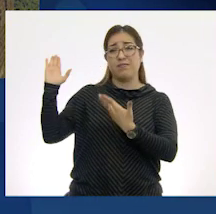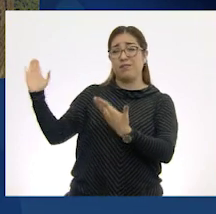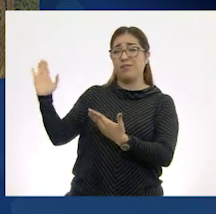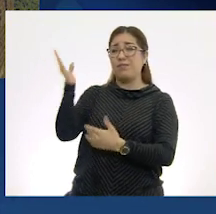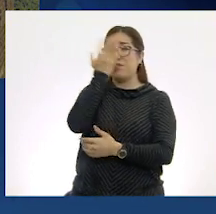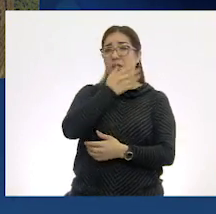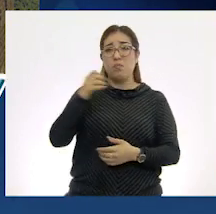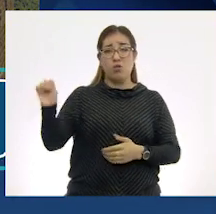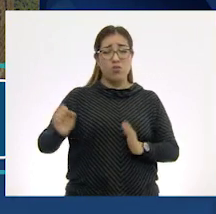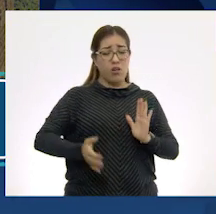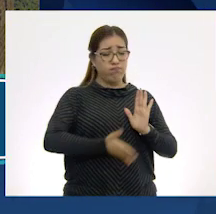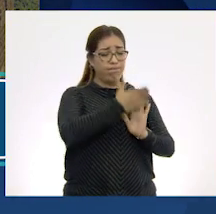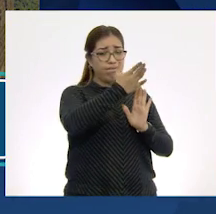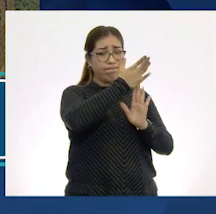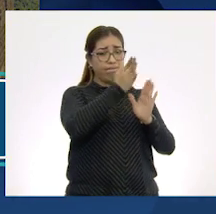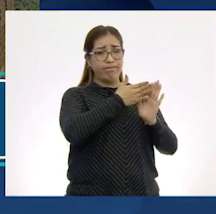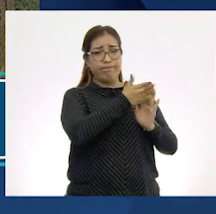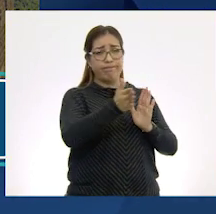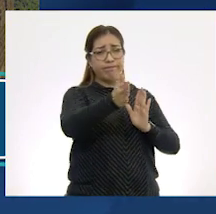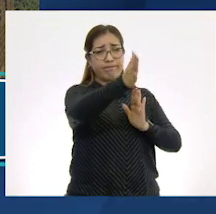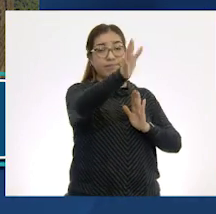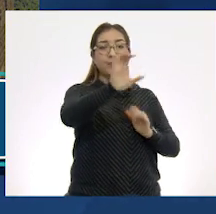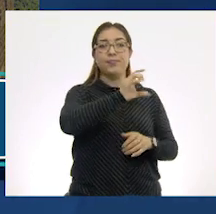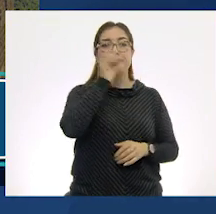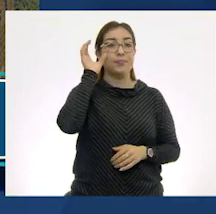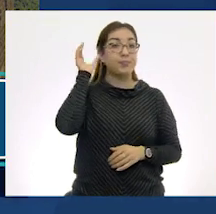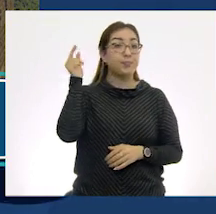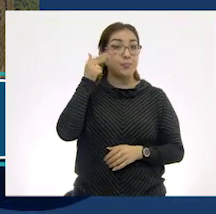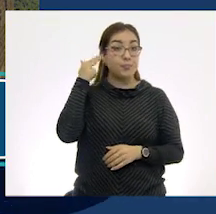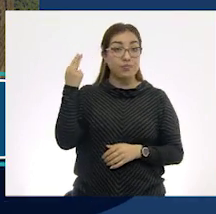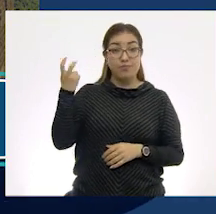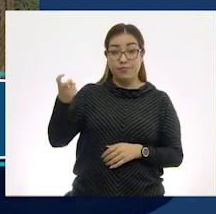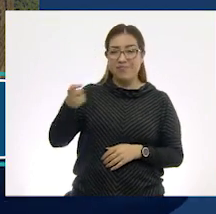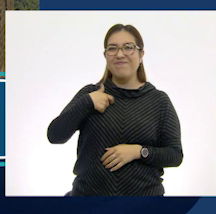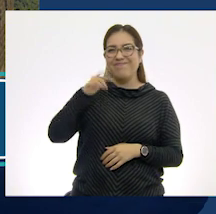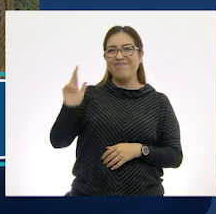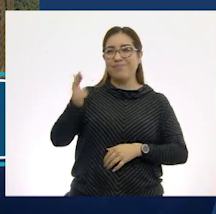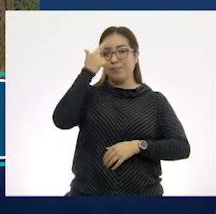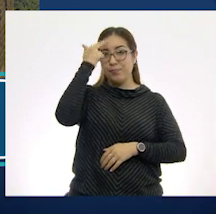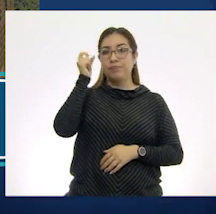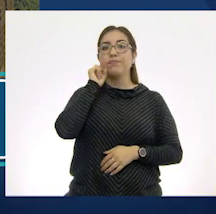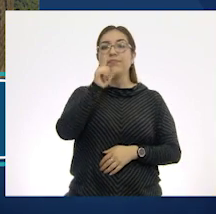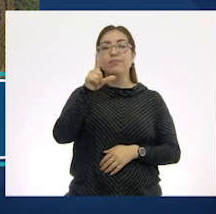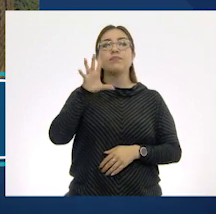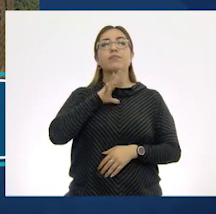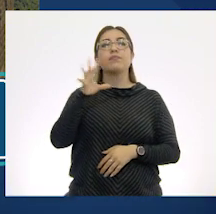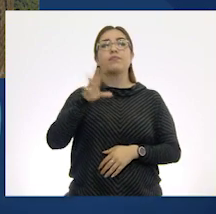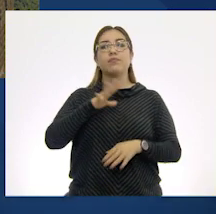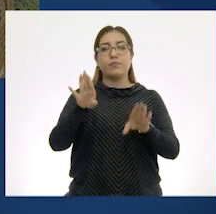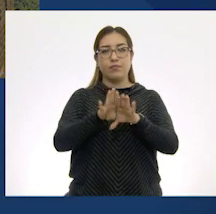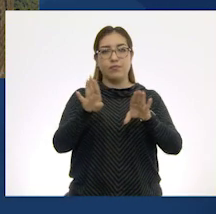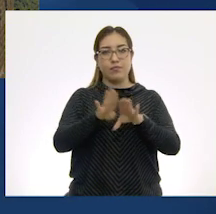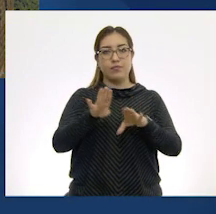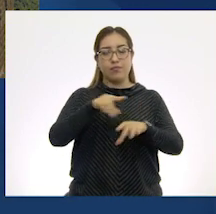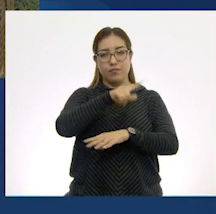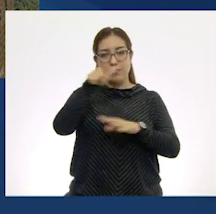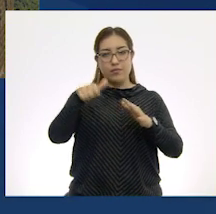famosísima muralla china. Otra maravilla. Recuerdo que los jardines colgantes de Babilonia fueron producto de la